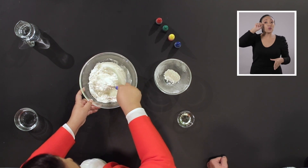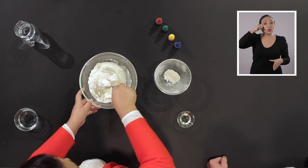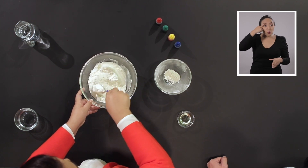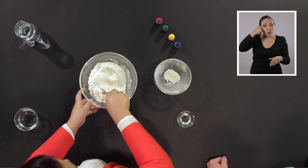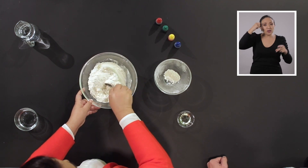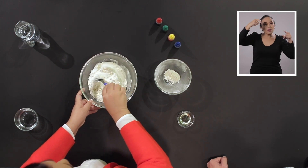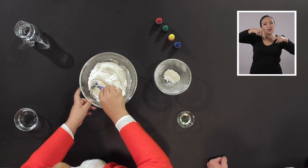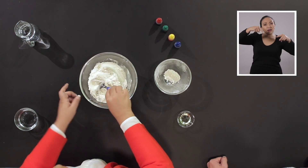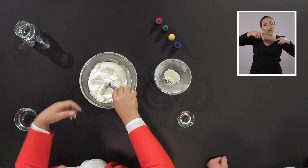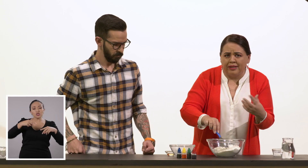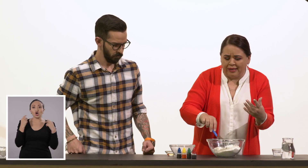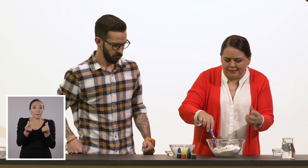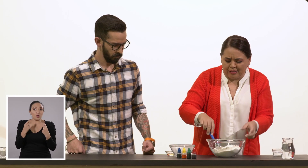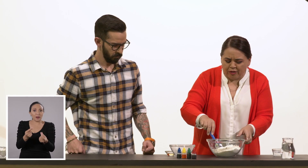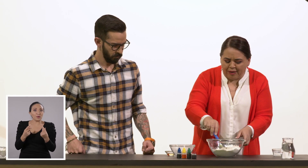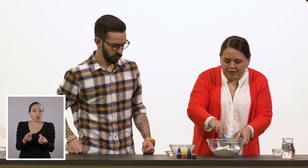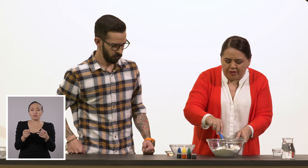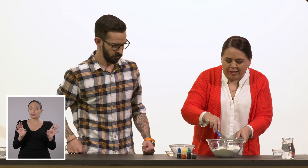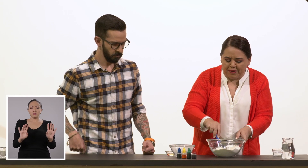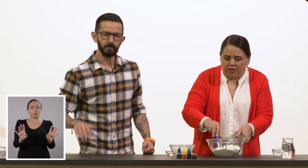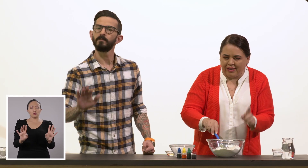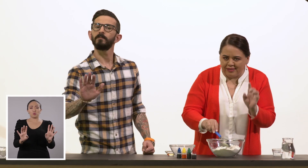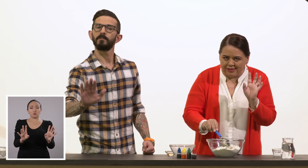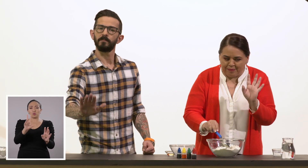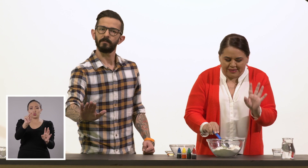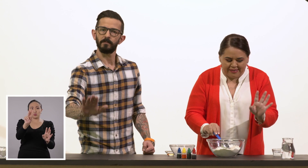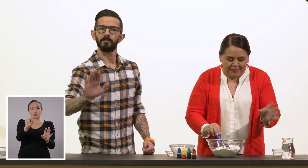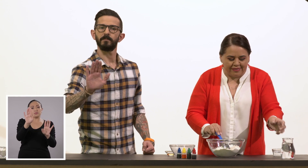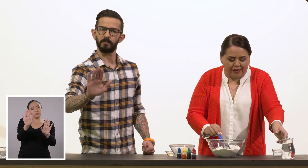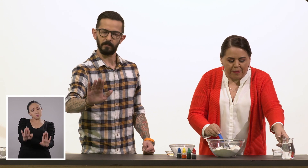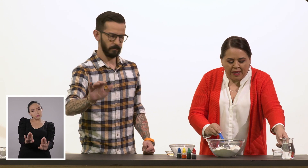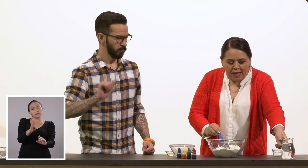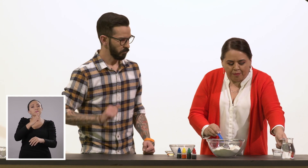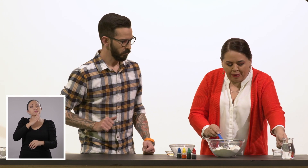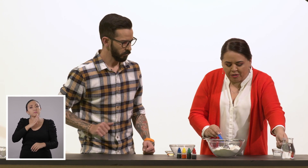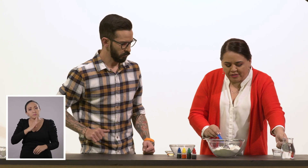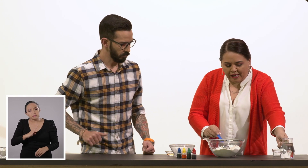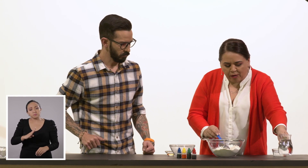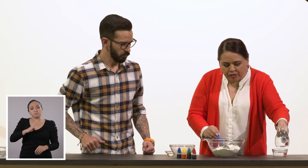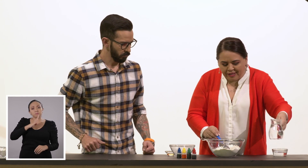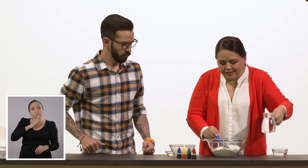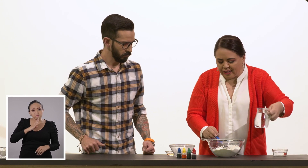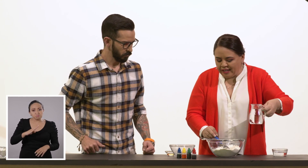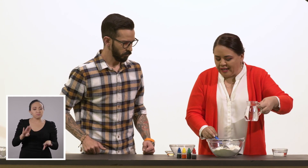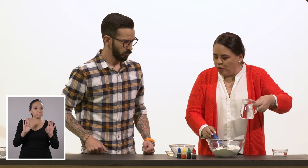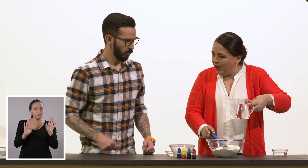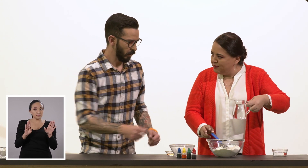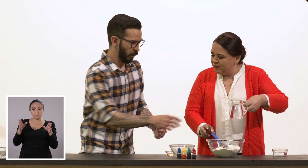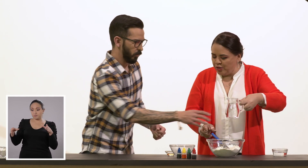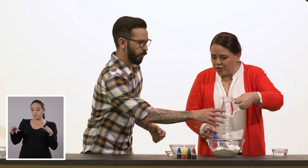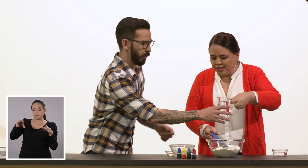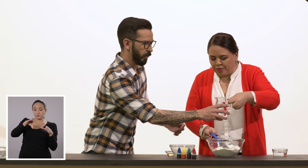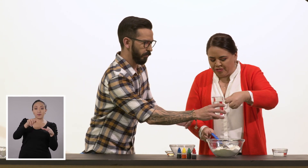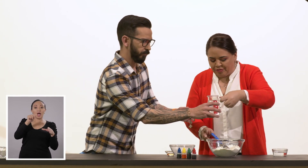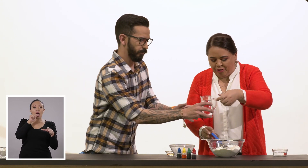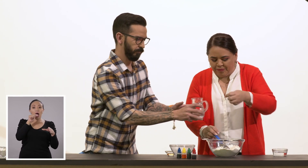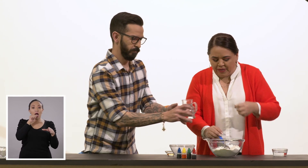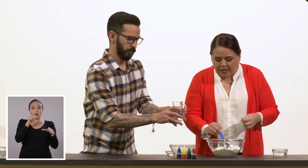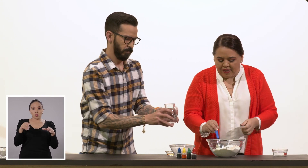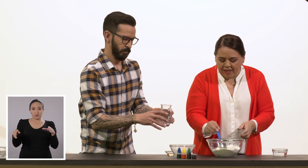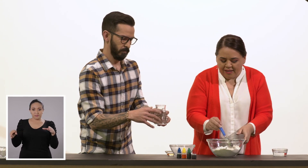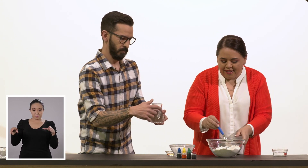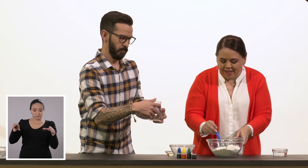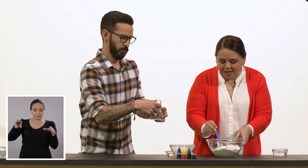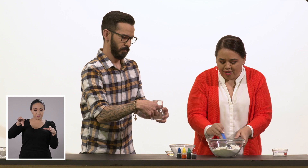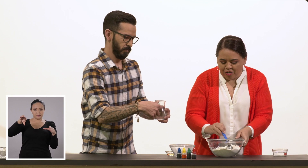esto es más que de apuro y de hacerlo rápido, rápido, es de paciencia. Vamos a utilizar el agua. ¿Me ayudas, por favor?